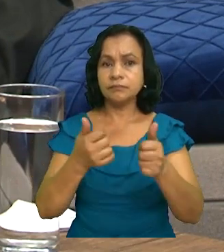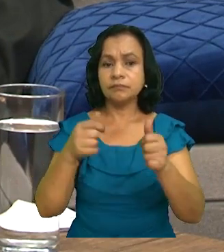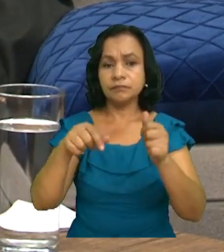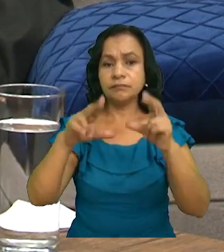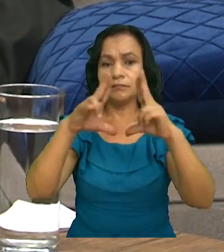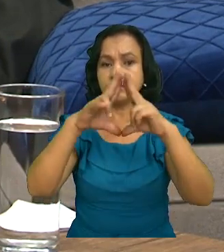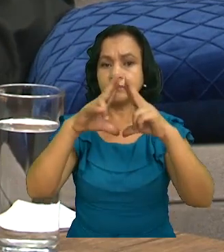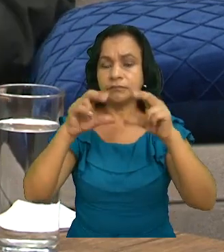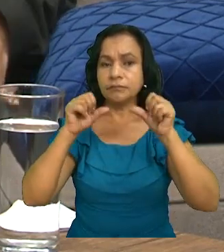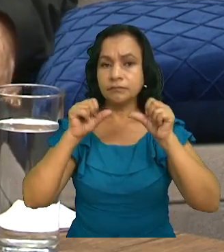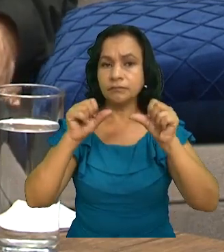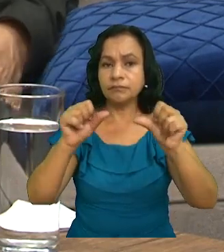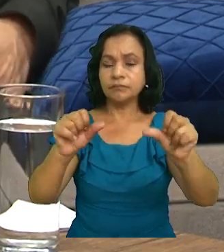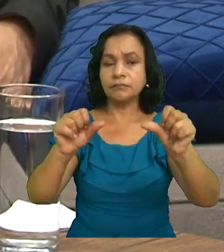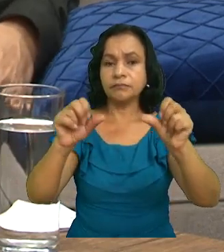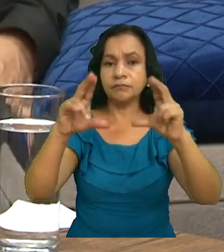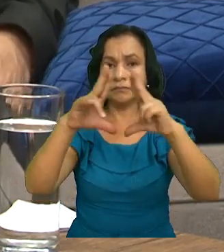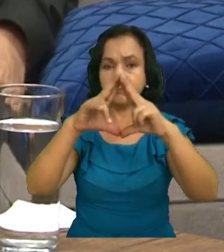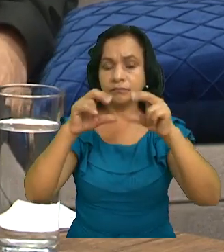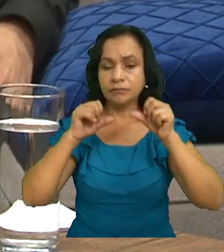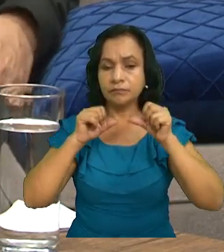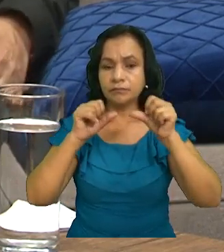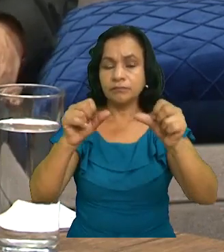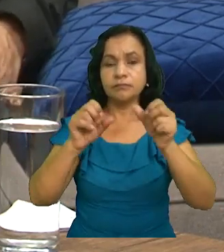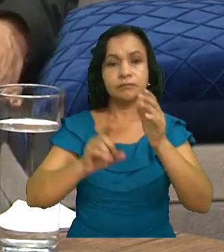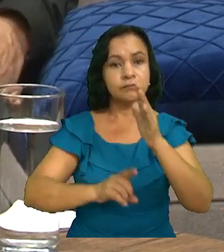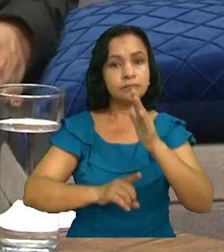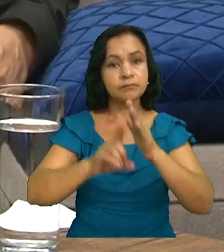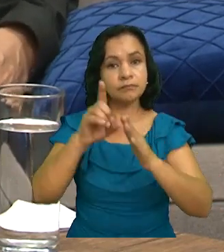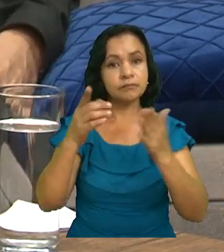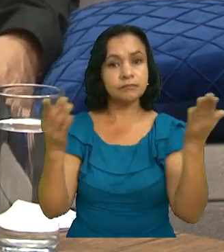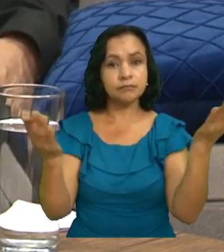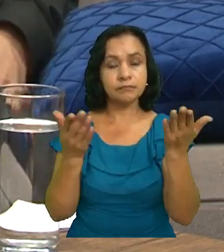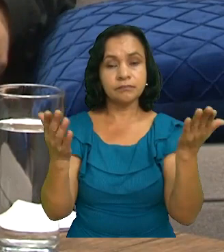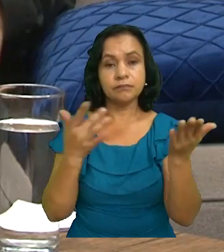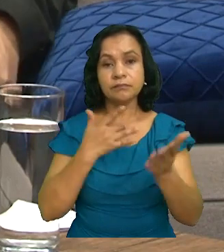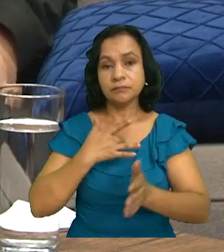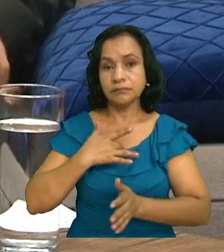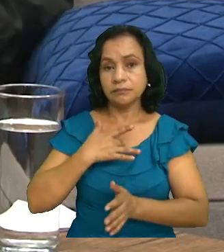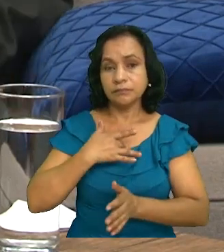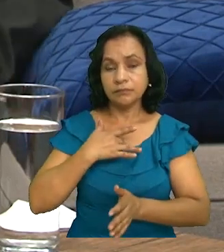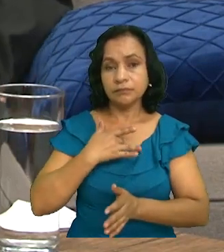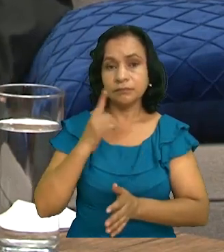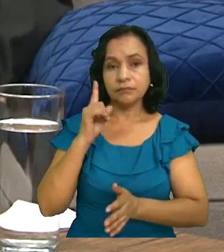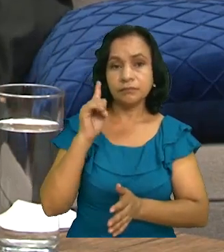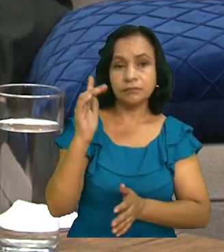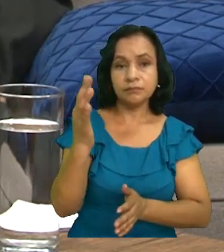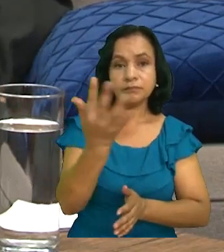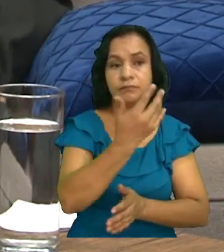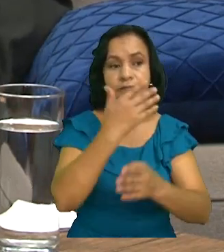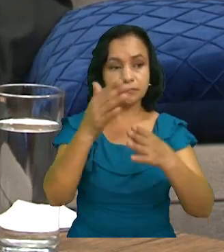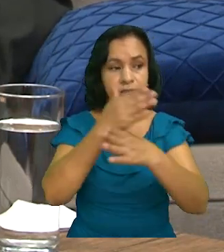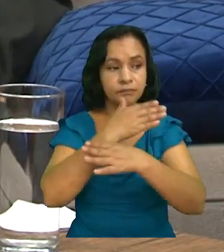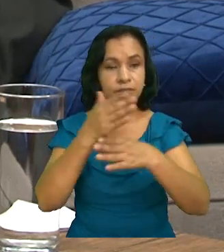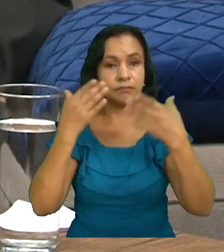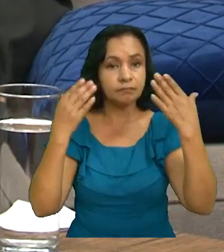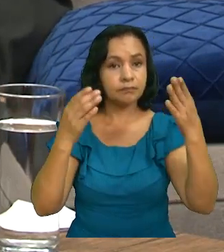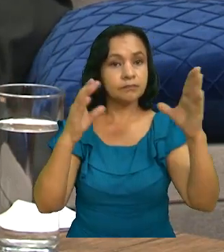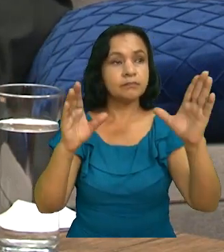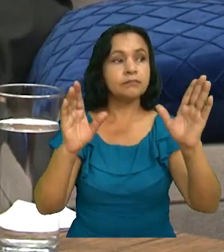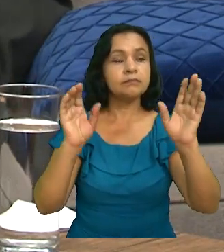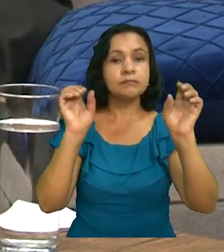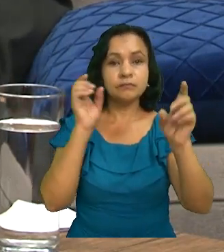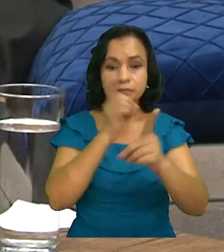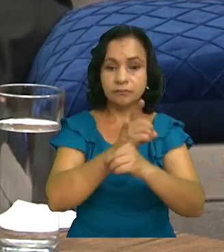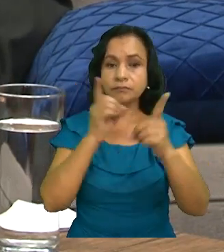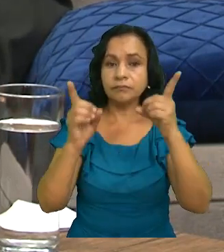país camine, para que el país siga avanzando. A pesar de las dificultades, a pesar de todos los retos que tenemos al frente,